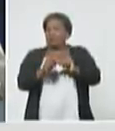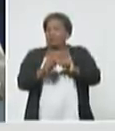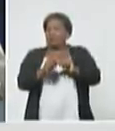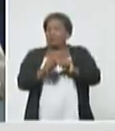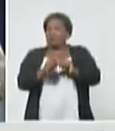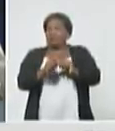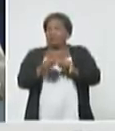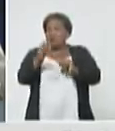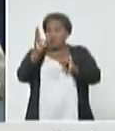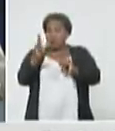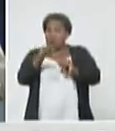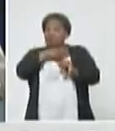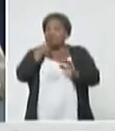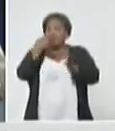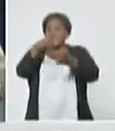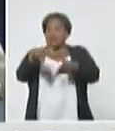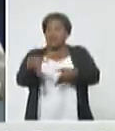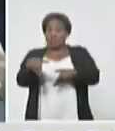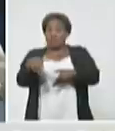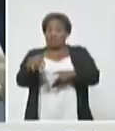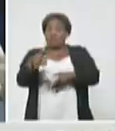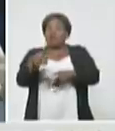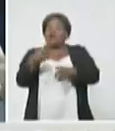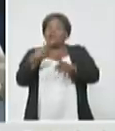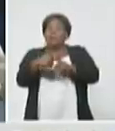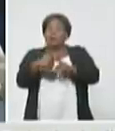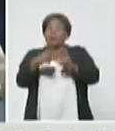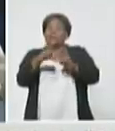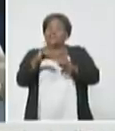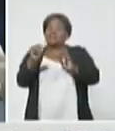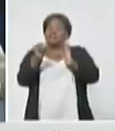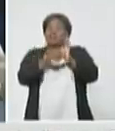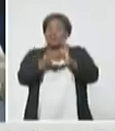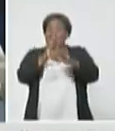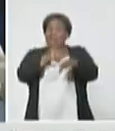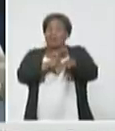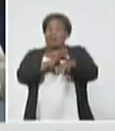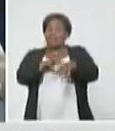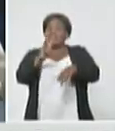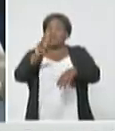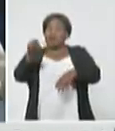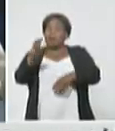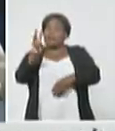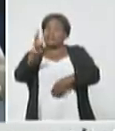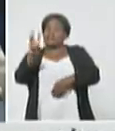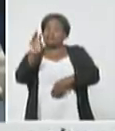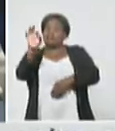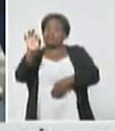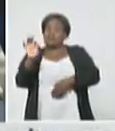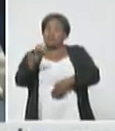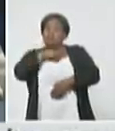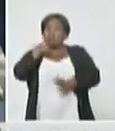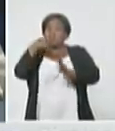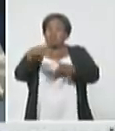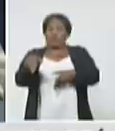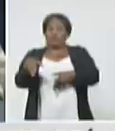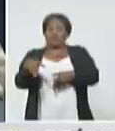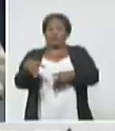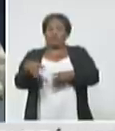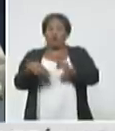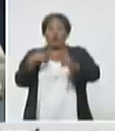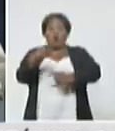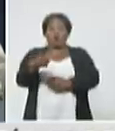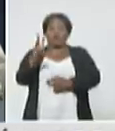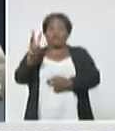Cuba hoy exhibe una tasa de letalidad de 3,33% contra